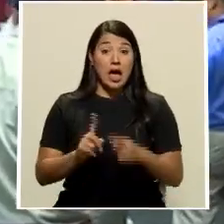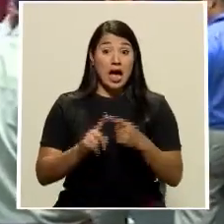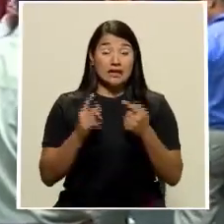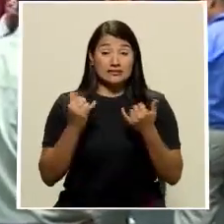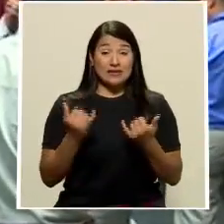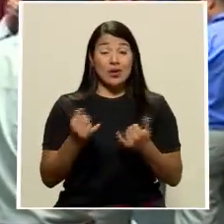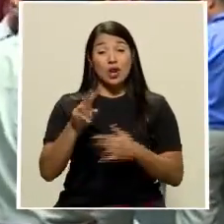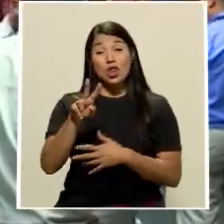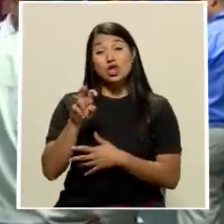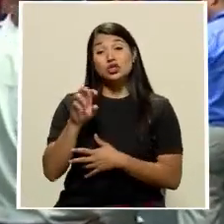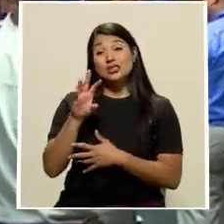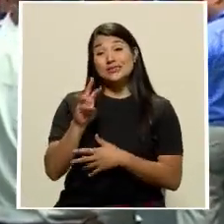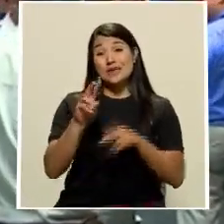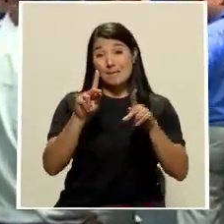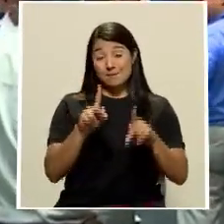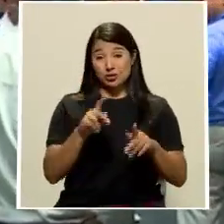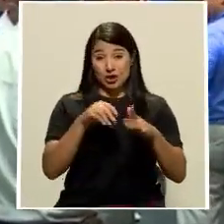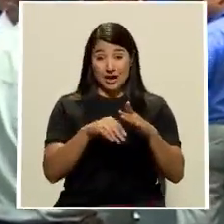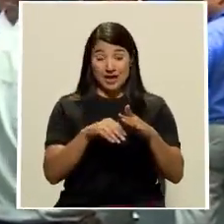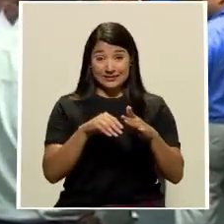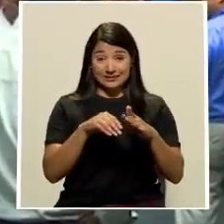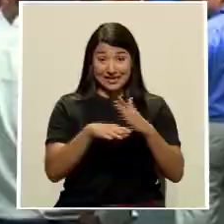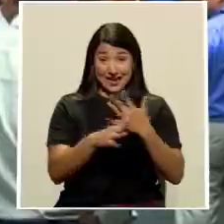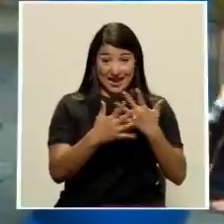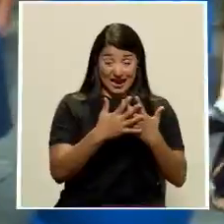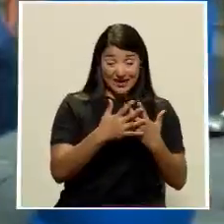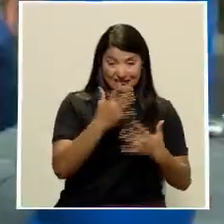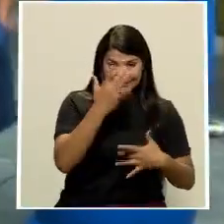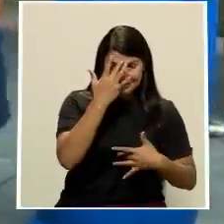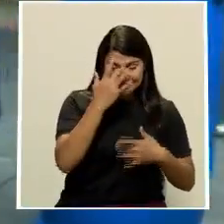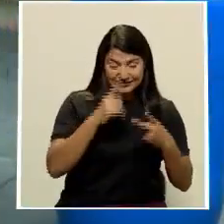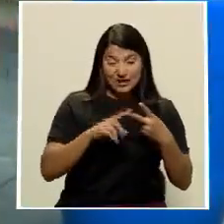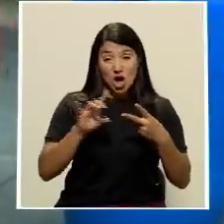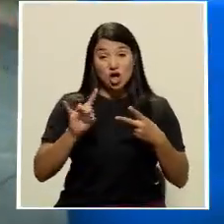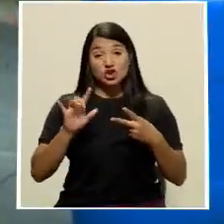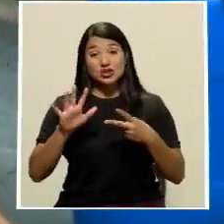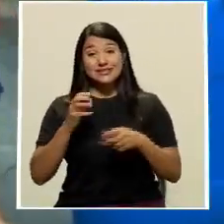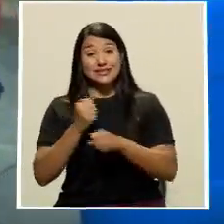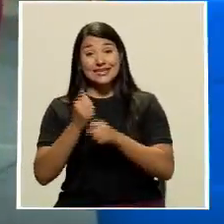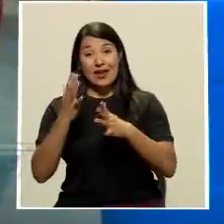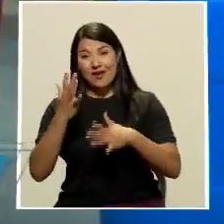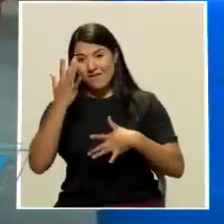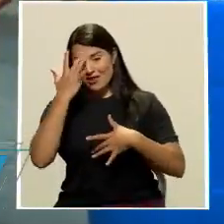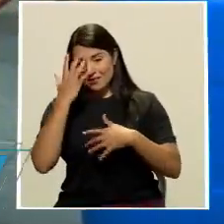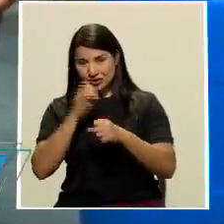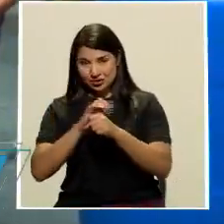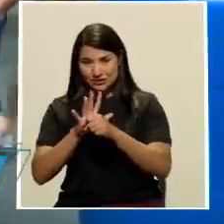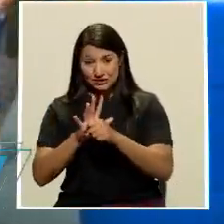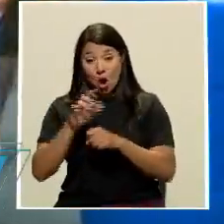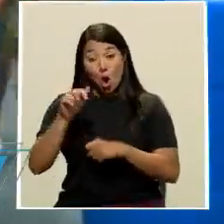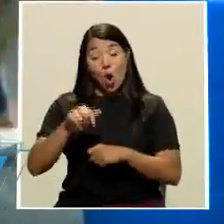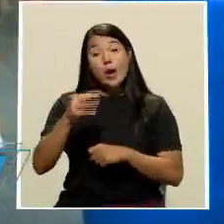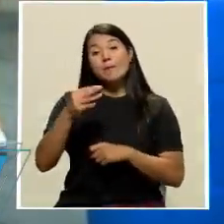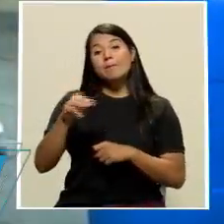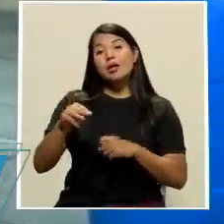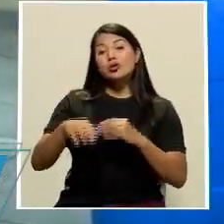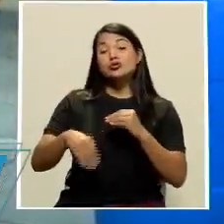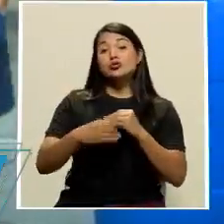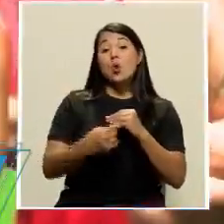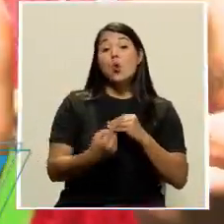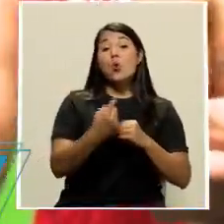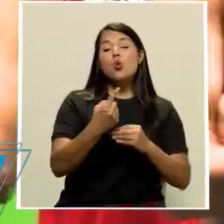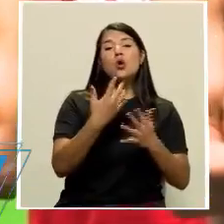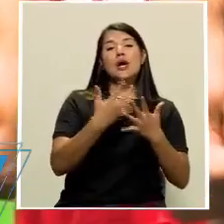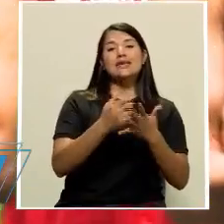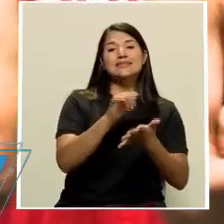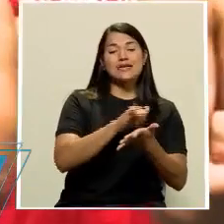se reportan 206 privados de libertad y 85 funcionarios positivos con COVID-19. Este miércoles se reportaron 1 en la